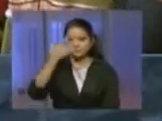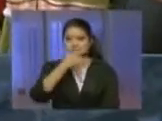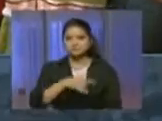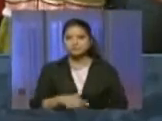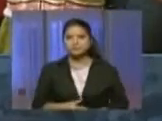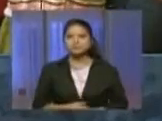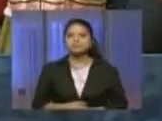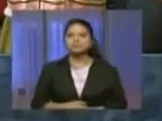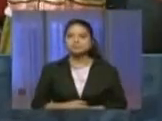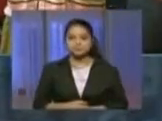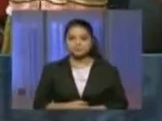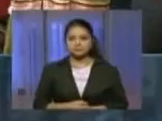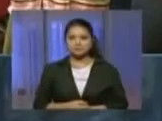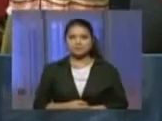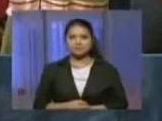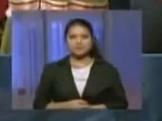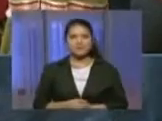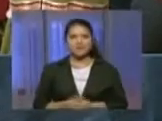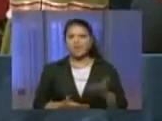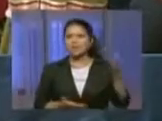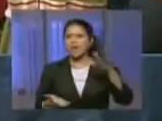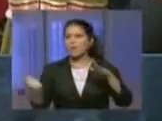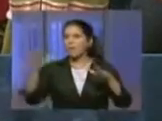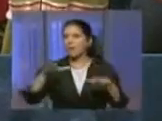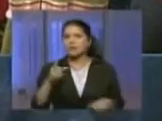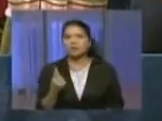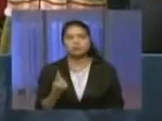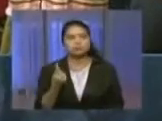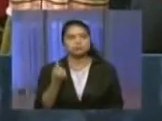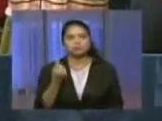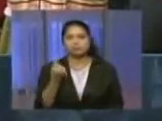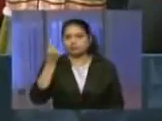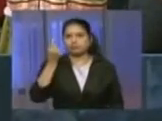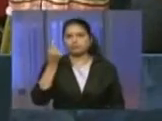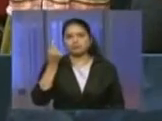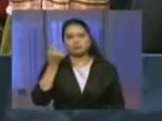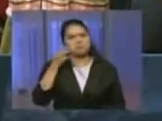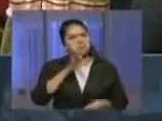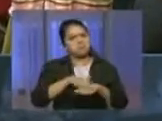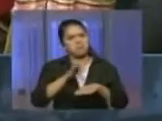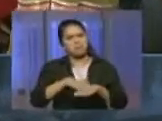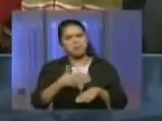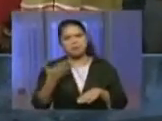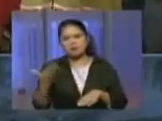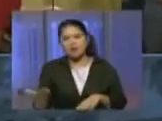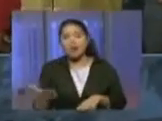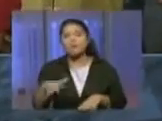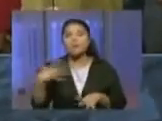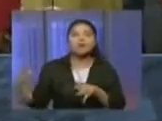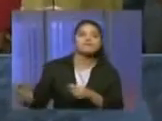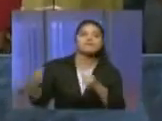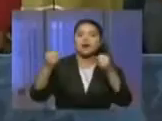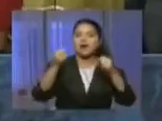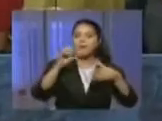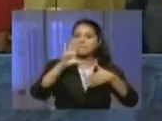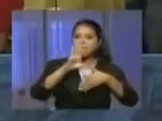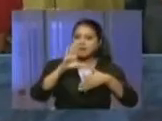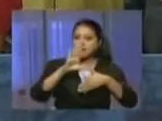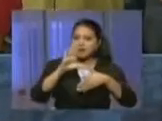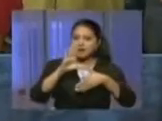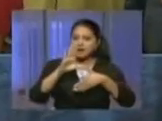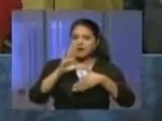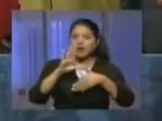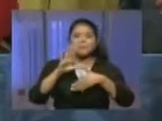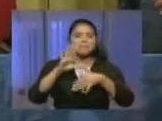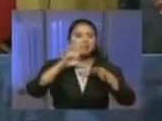África holocausto nunca antes visto Para qué para conquistar América Para